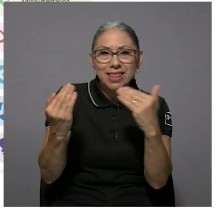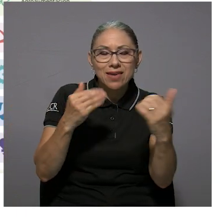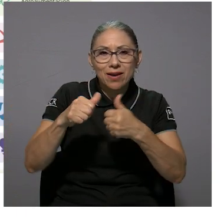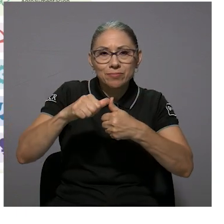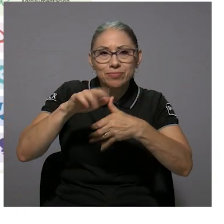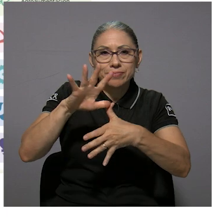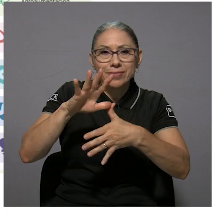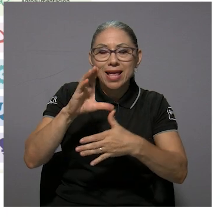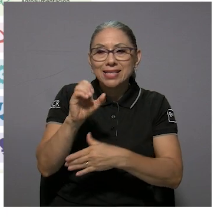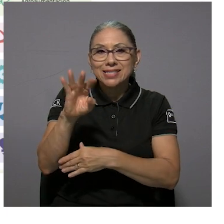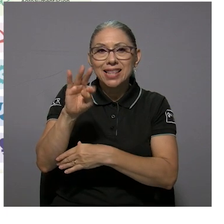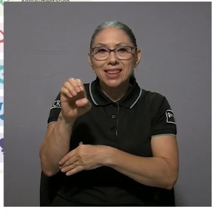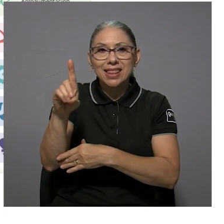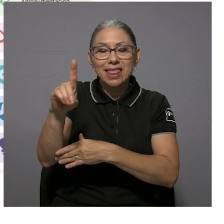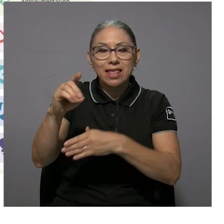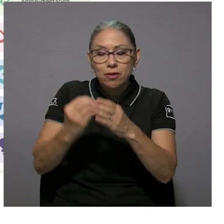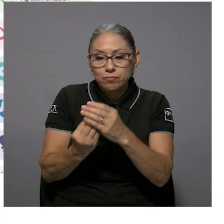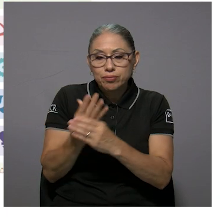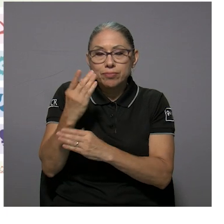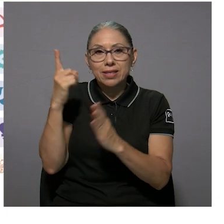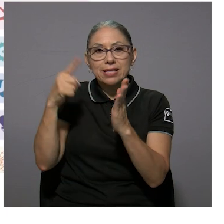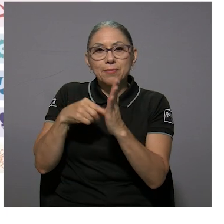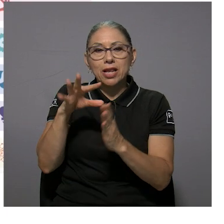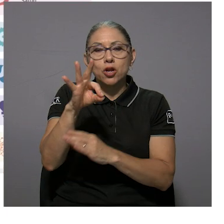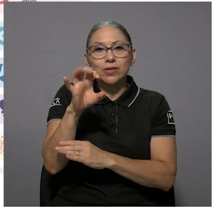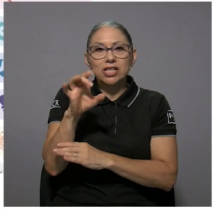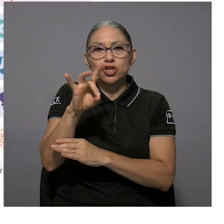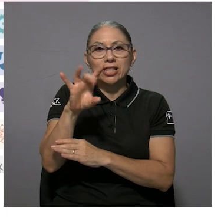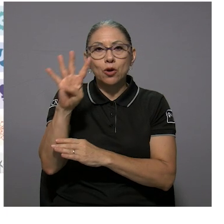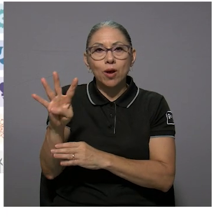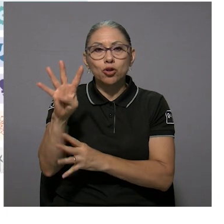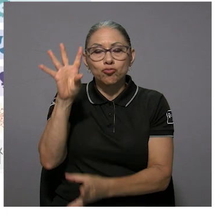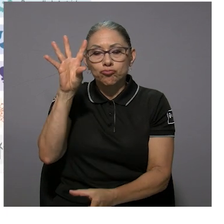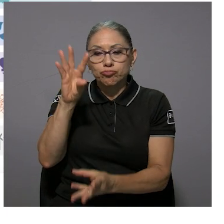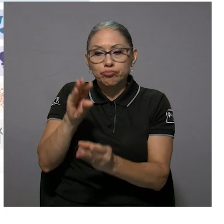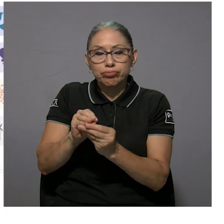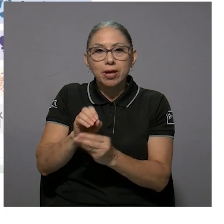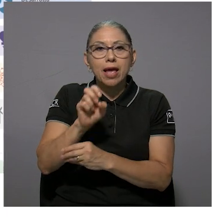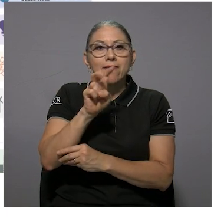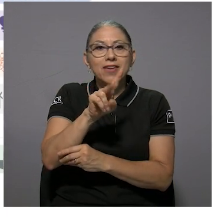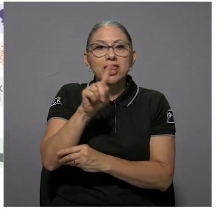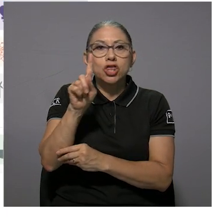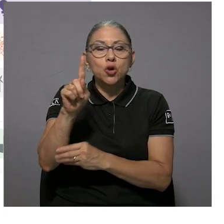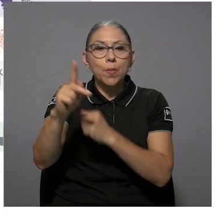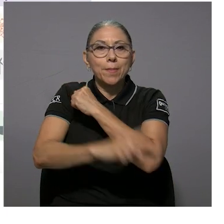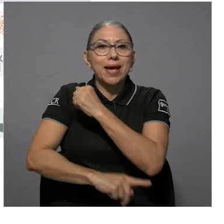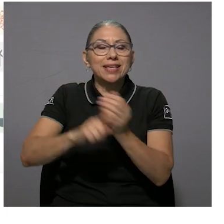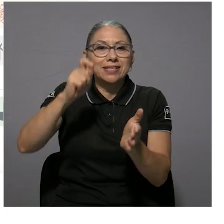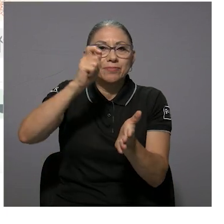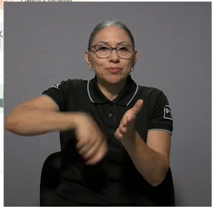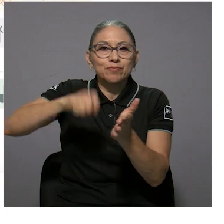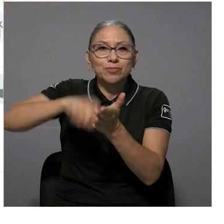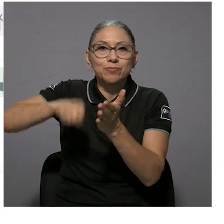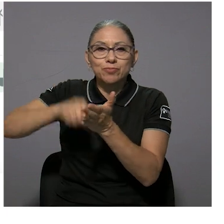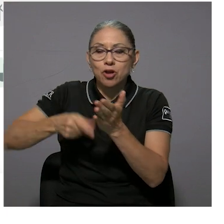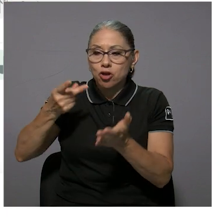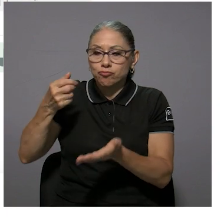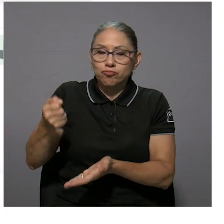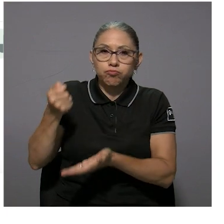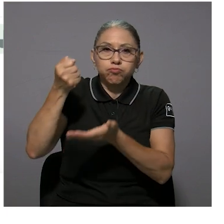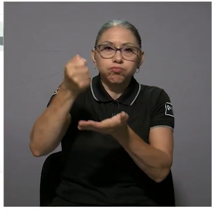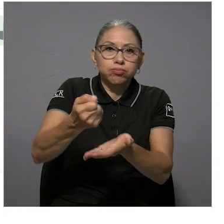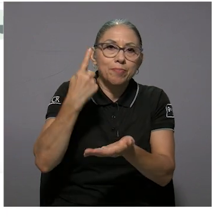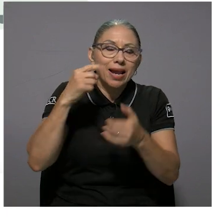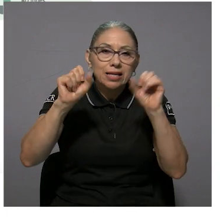iberoamericana. CITED se formó desde 1984, son 21 países los que son signatarios, los que ponen fondos para que se